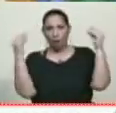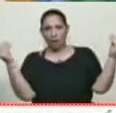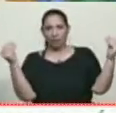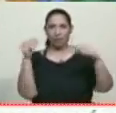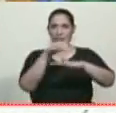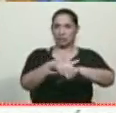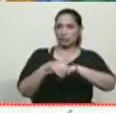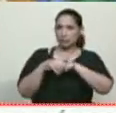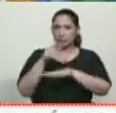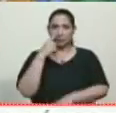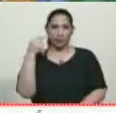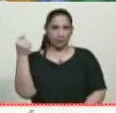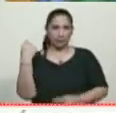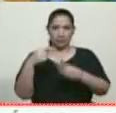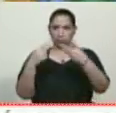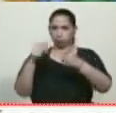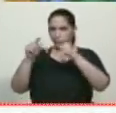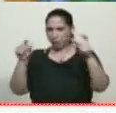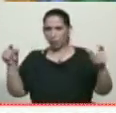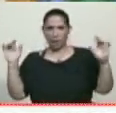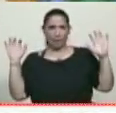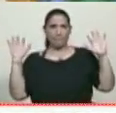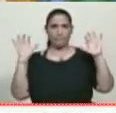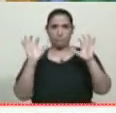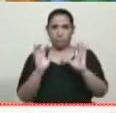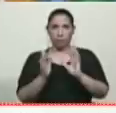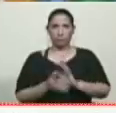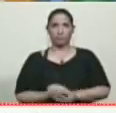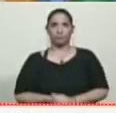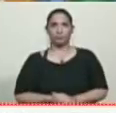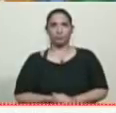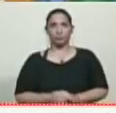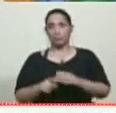franceses, hay de todo tipo. Y poco después, en